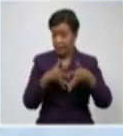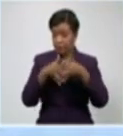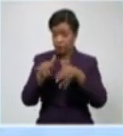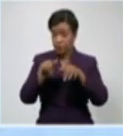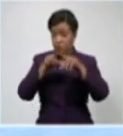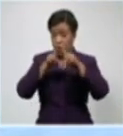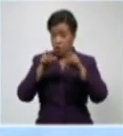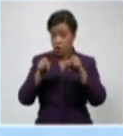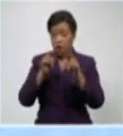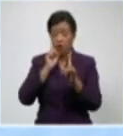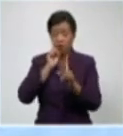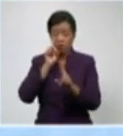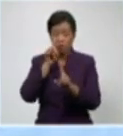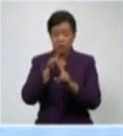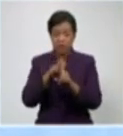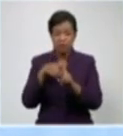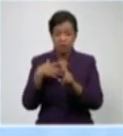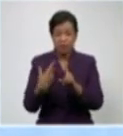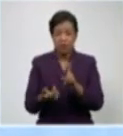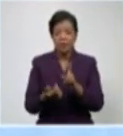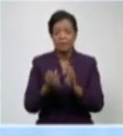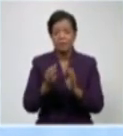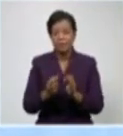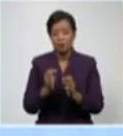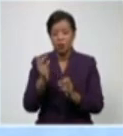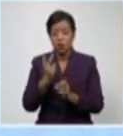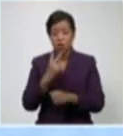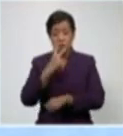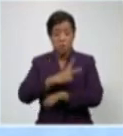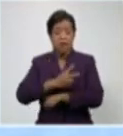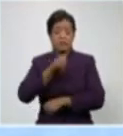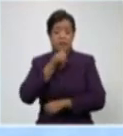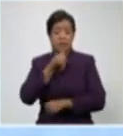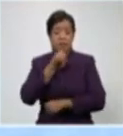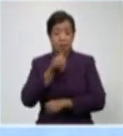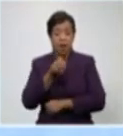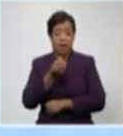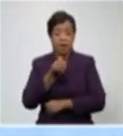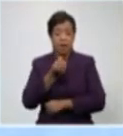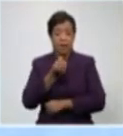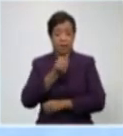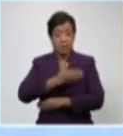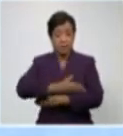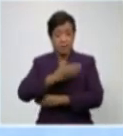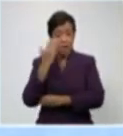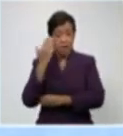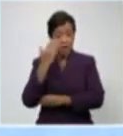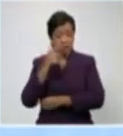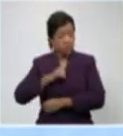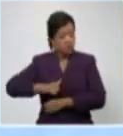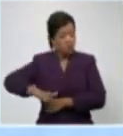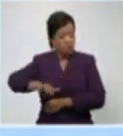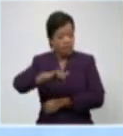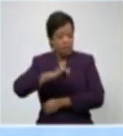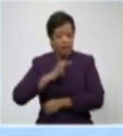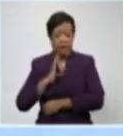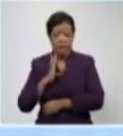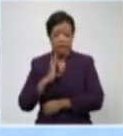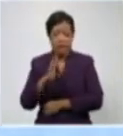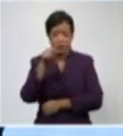dirección a dar pasos favorables entre ambos países, pero, ojo, sobre bases de respeto, de igualdad mutua, y